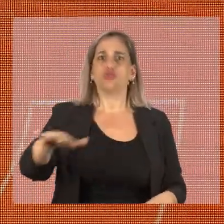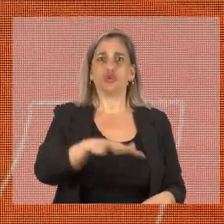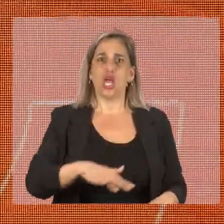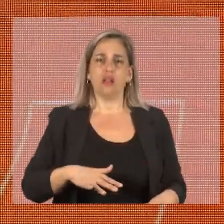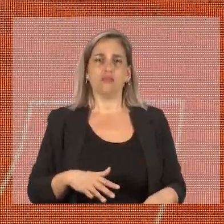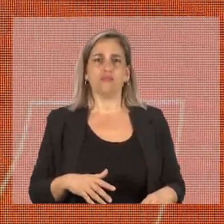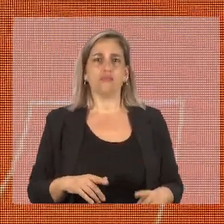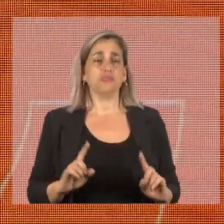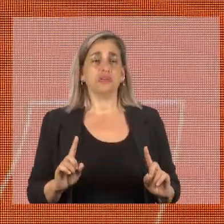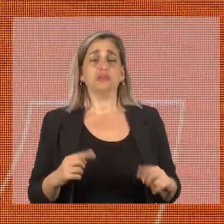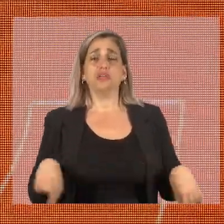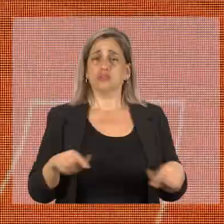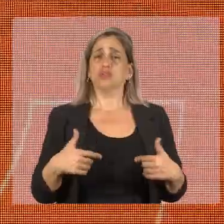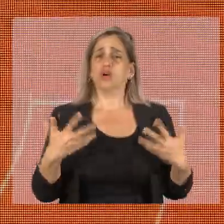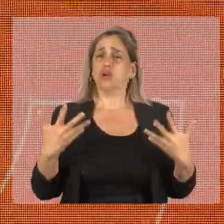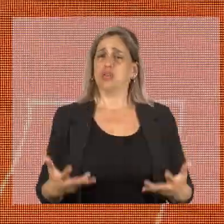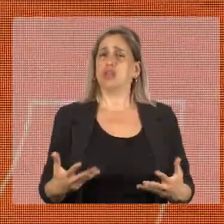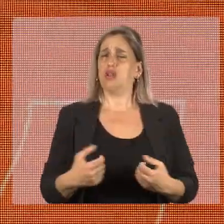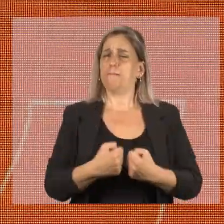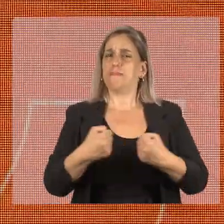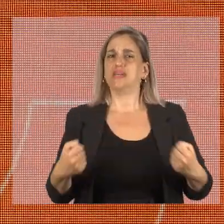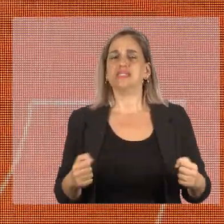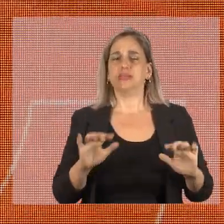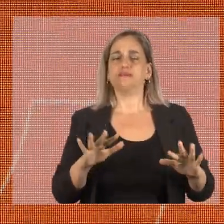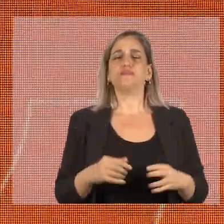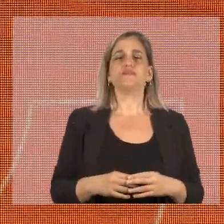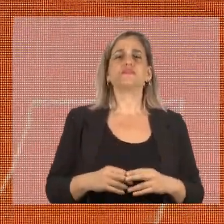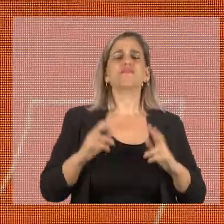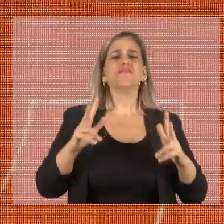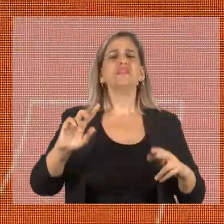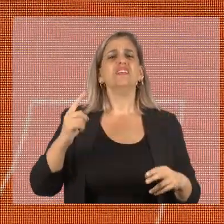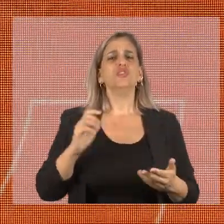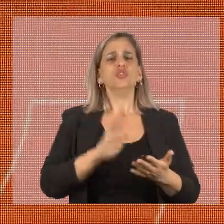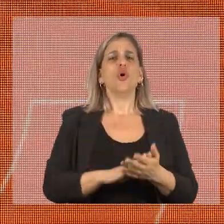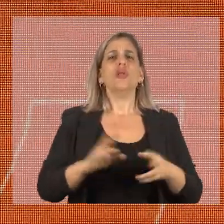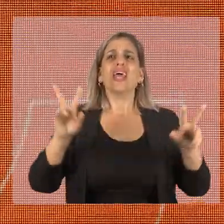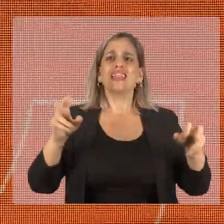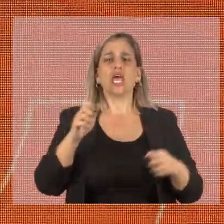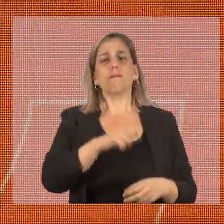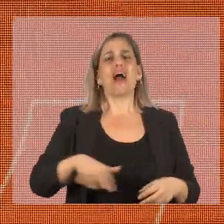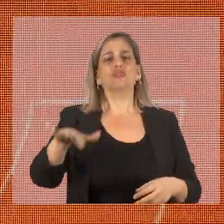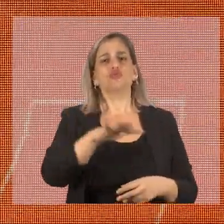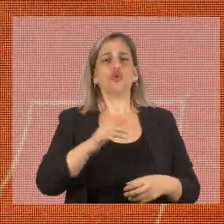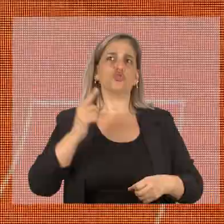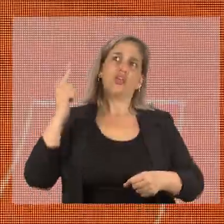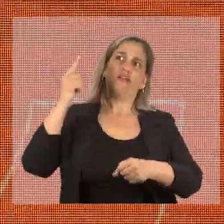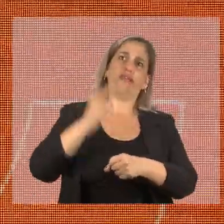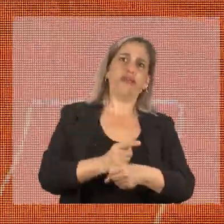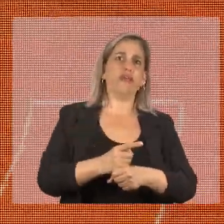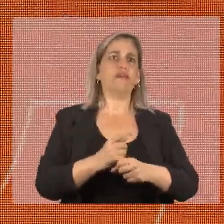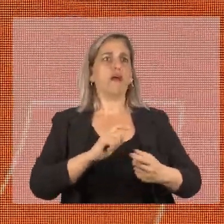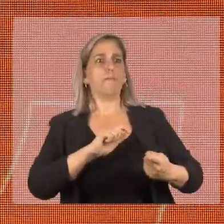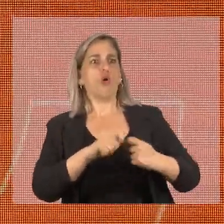pública. Y aquí yo quiero extenderme un poquito más, cuando había hablado de la cohesión social.